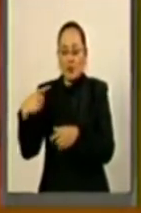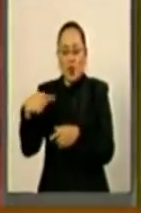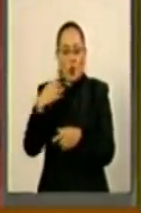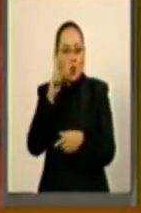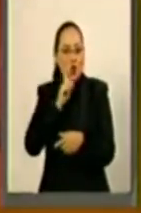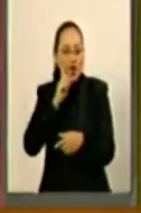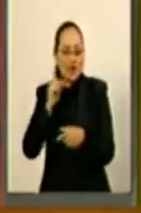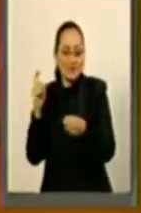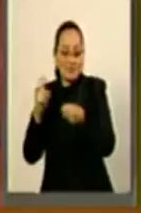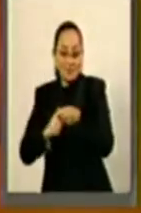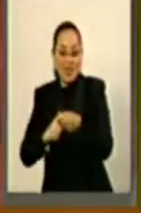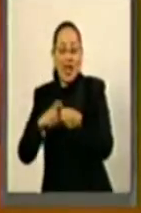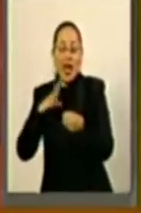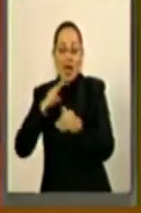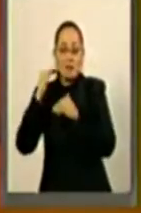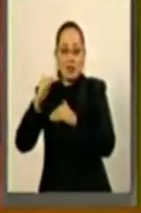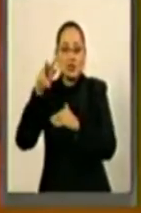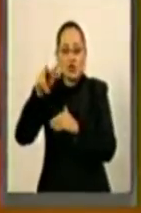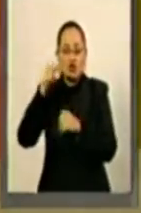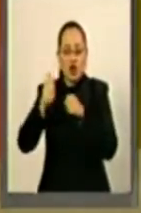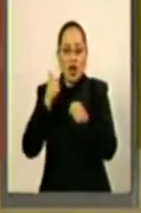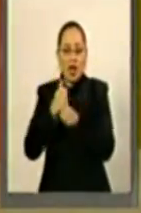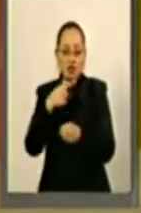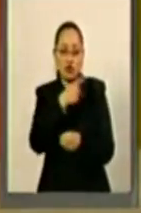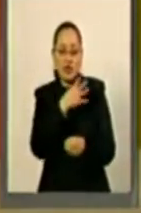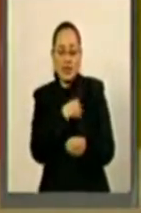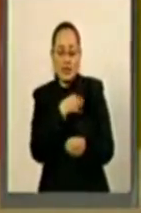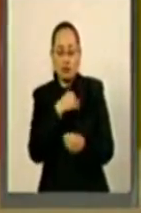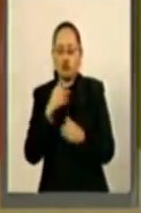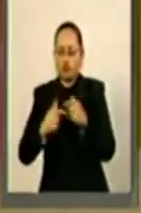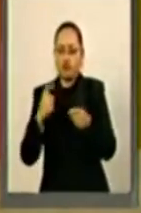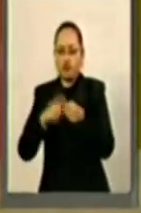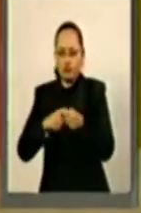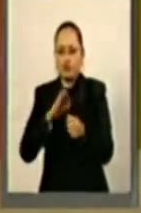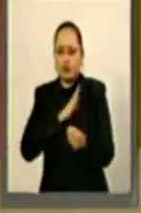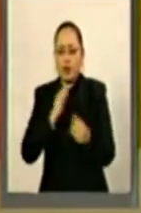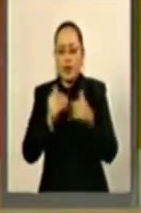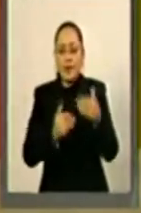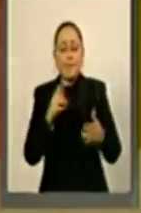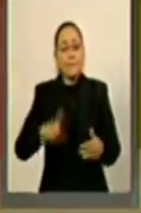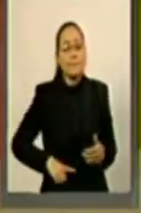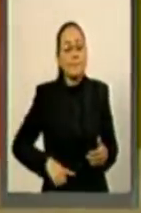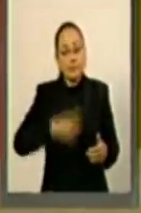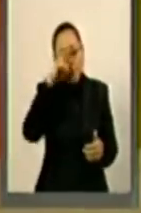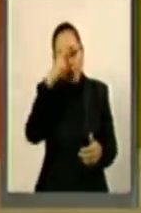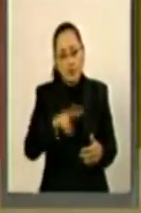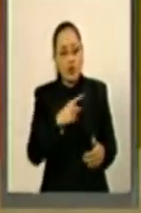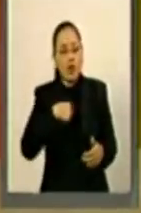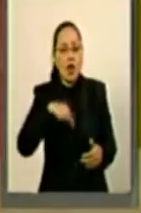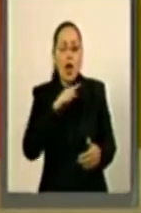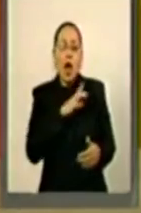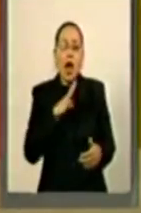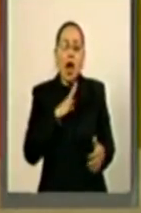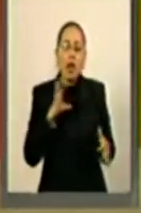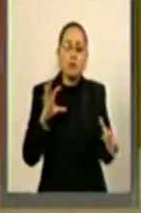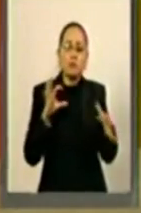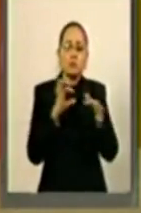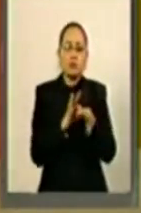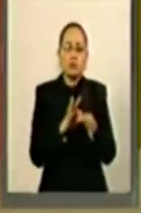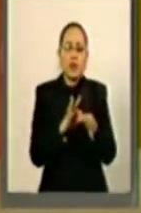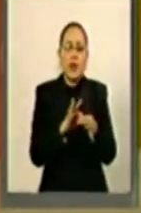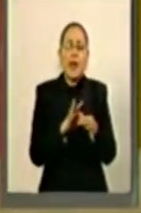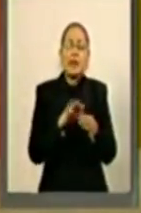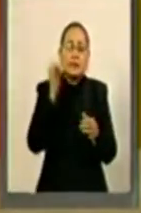hasta cumplida la mayoría de edad. Si el Estado mexicano está obligado a velar y cumplir el principio de